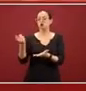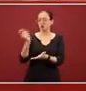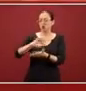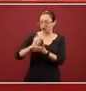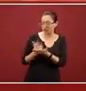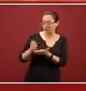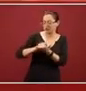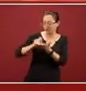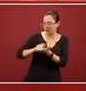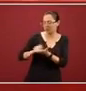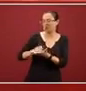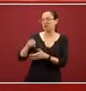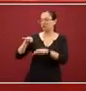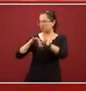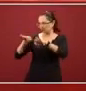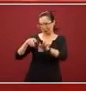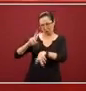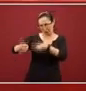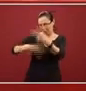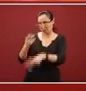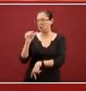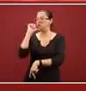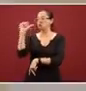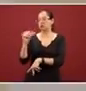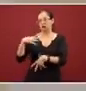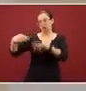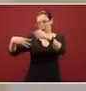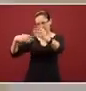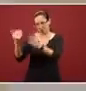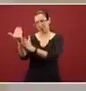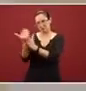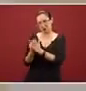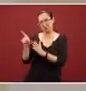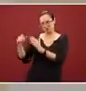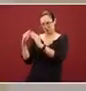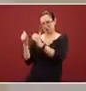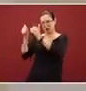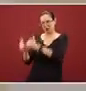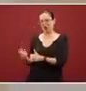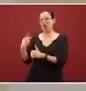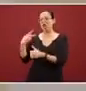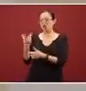de trabajo y puedan contagiar a sus compañeros. También vamos a